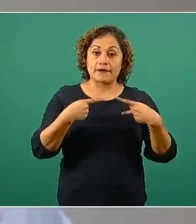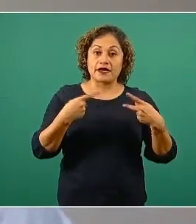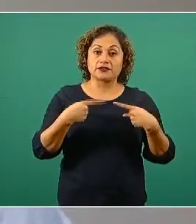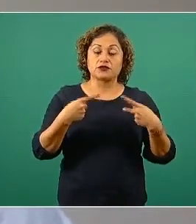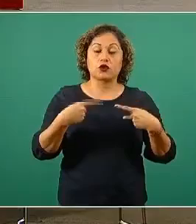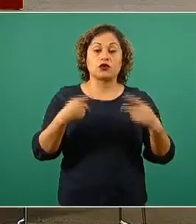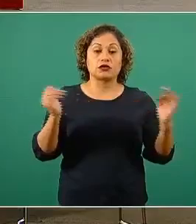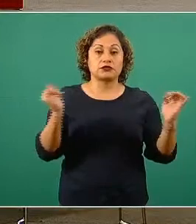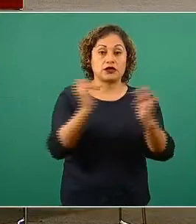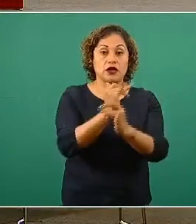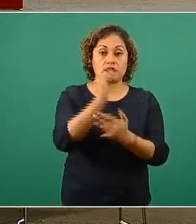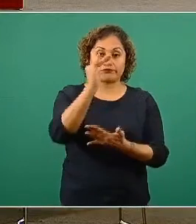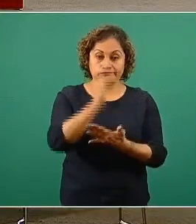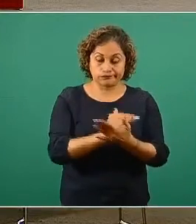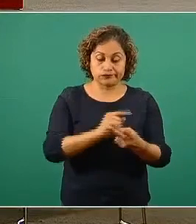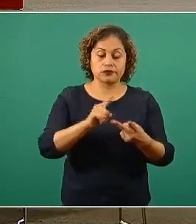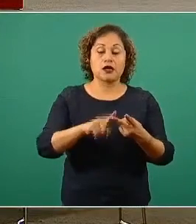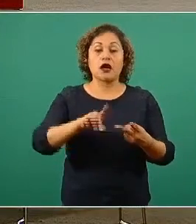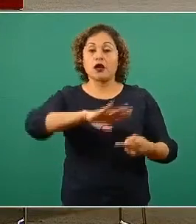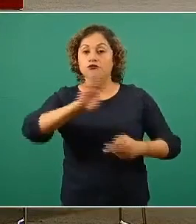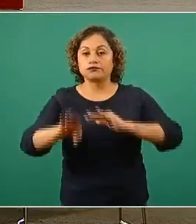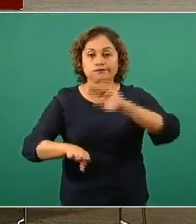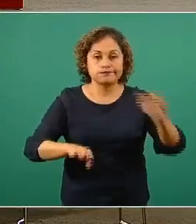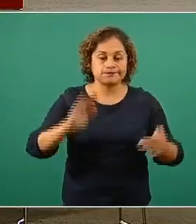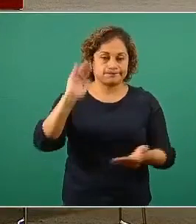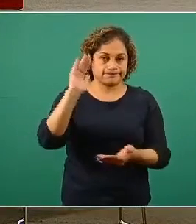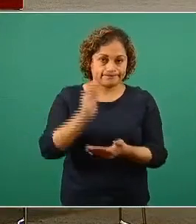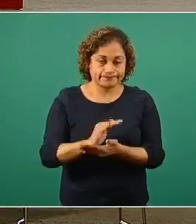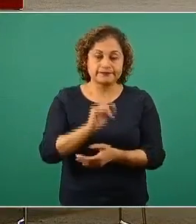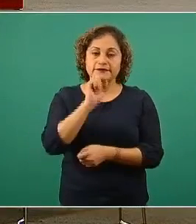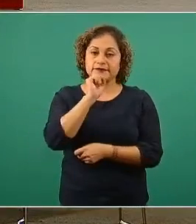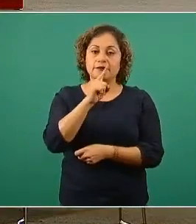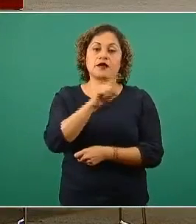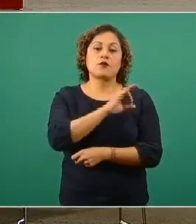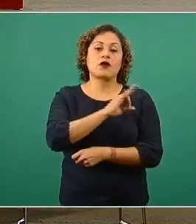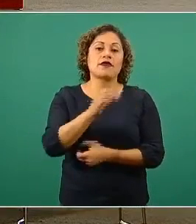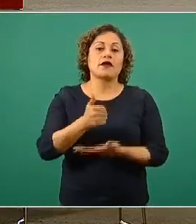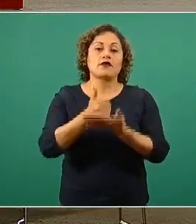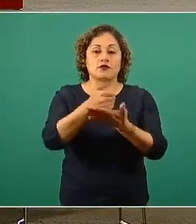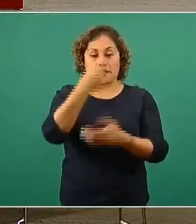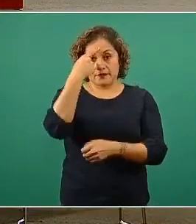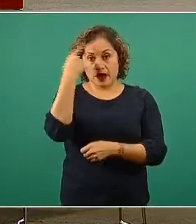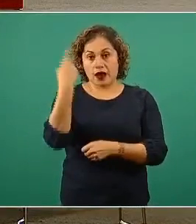pueda disminuir de manera sistemática y permanente.